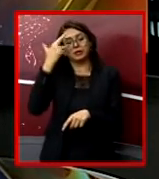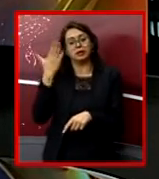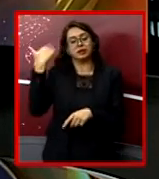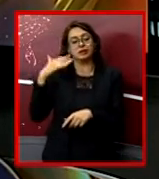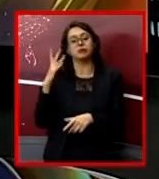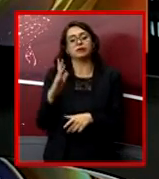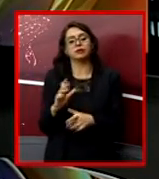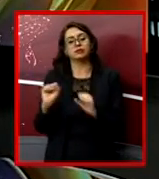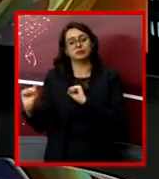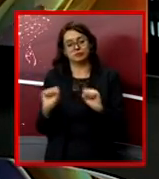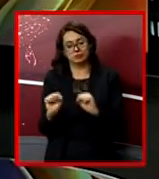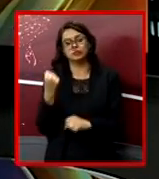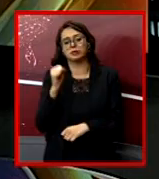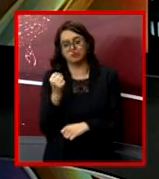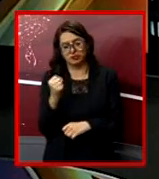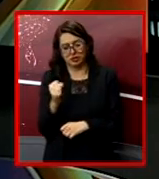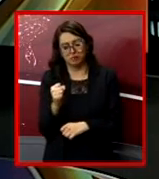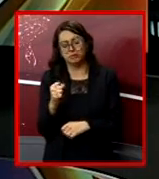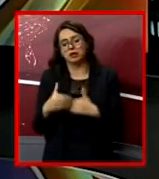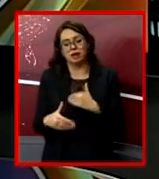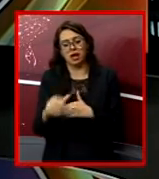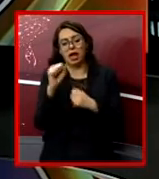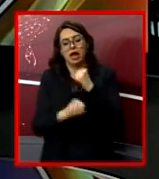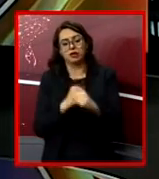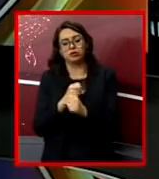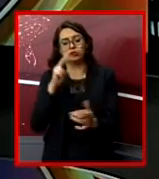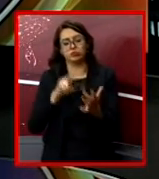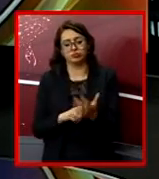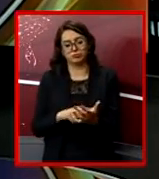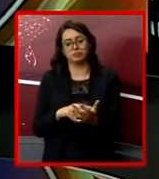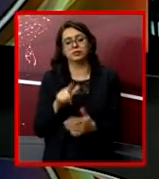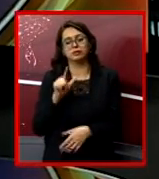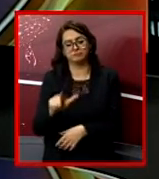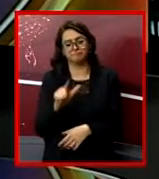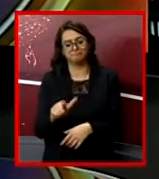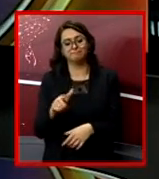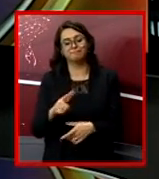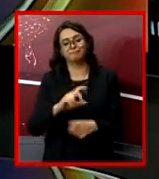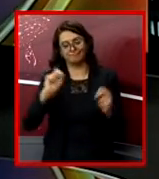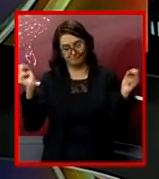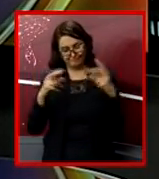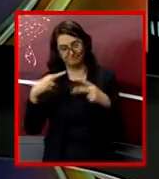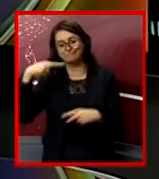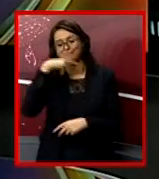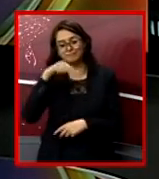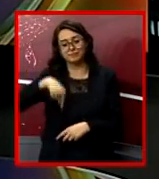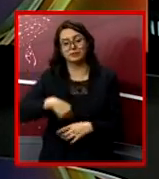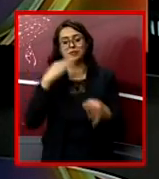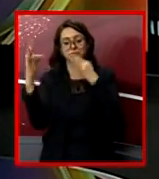Federal luego de los sismos del mes de septiembre de este año 2017. Lo esperamos aquí en Noticias